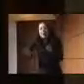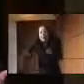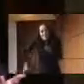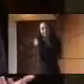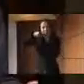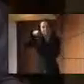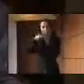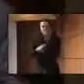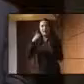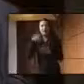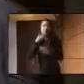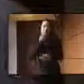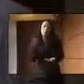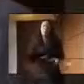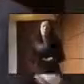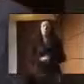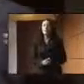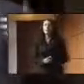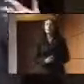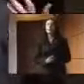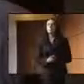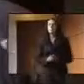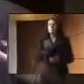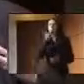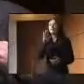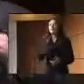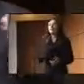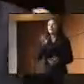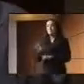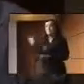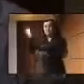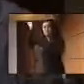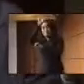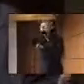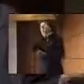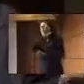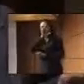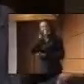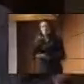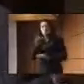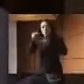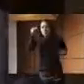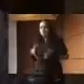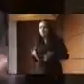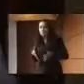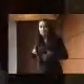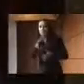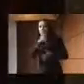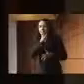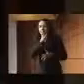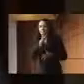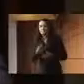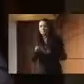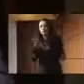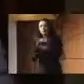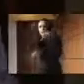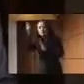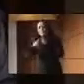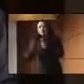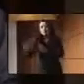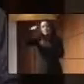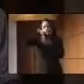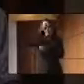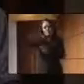en el sentido, por ejemplo, siguiente. Cuando nuestros estados no aseguran la plena inclusión de sus ciudadanos